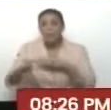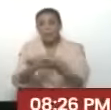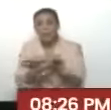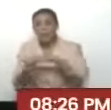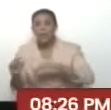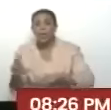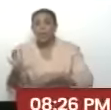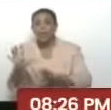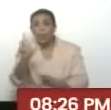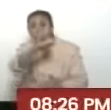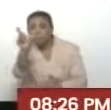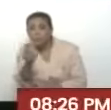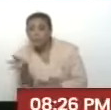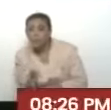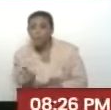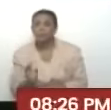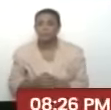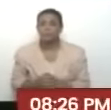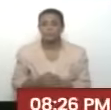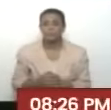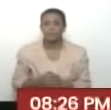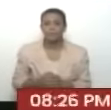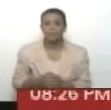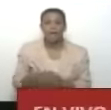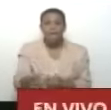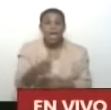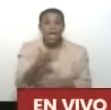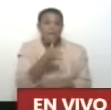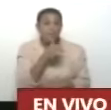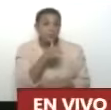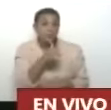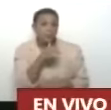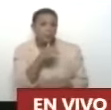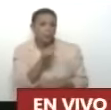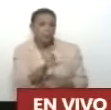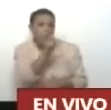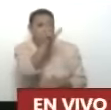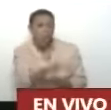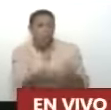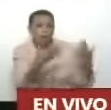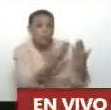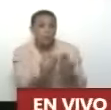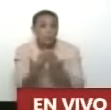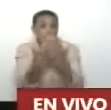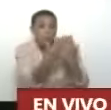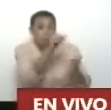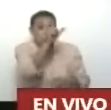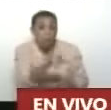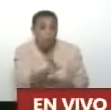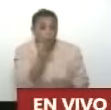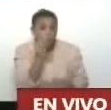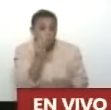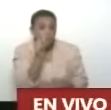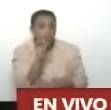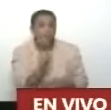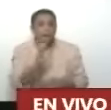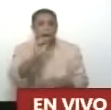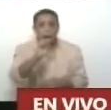aquí me escriben, Jorge, un seguidor de Augusto Mijares, un estudioso de Augusto Mijares, me dice que él